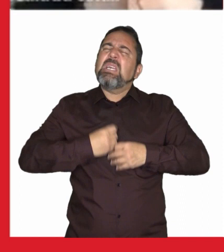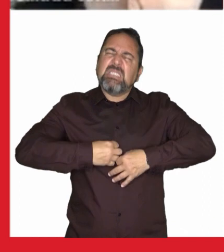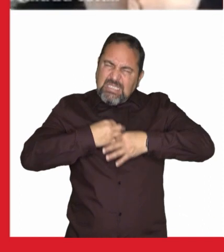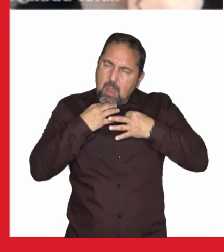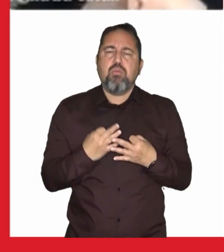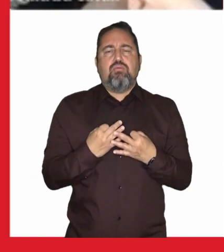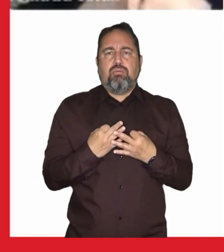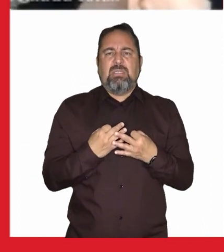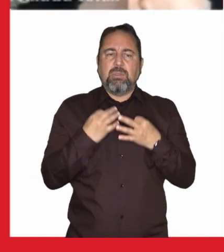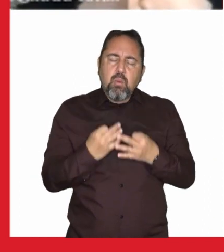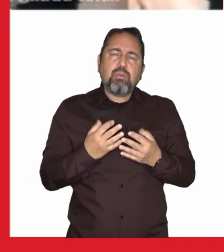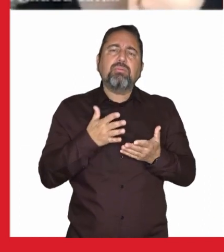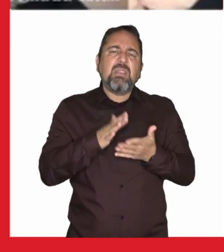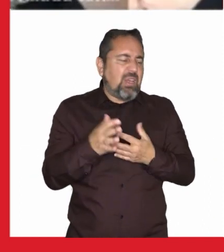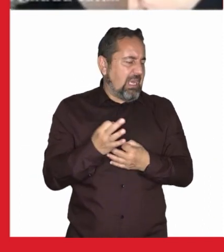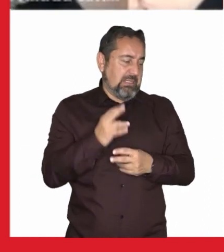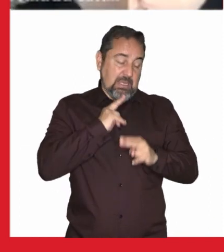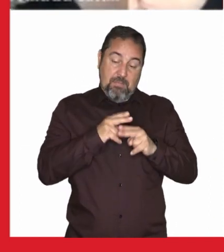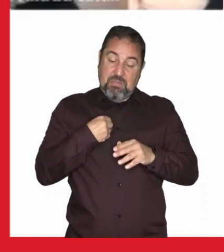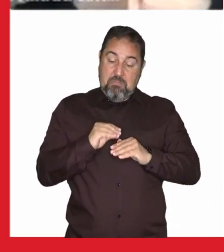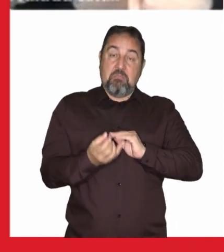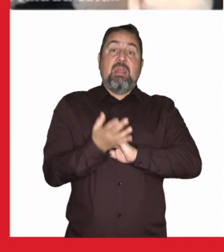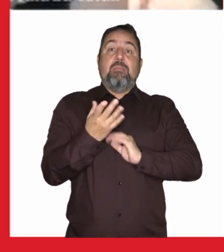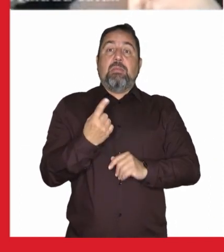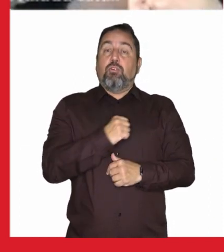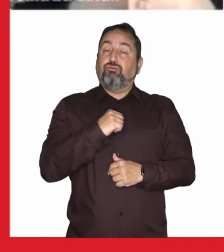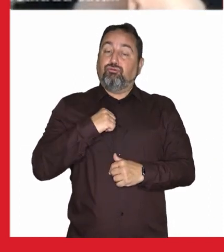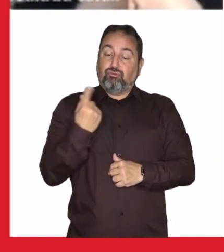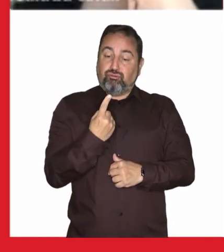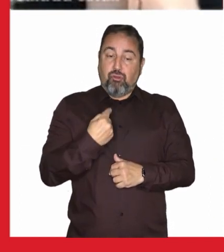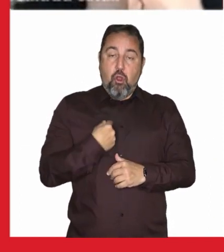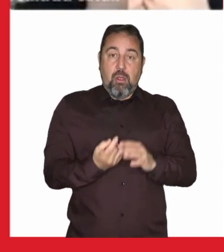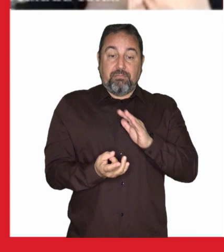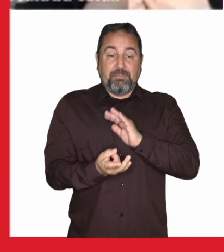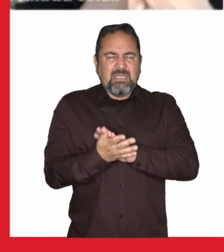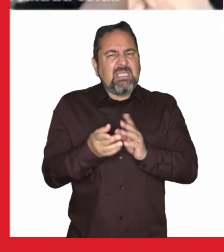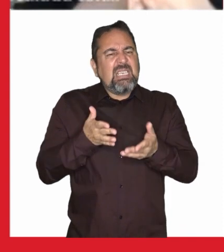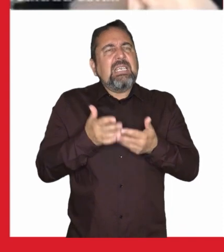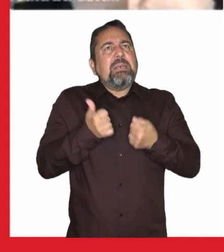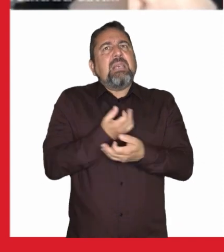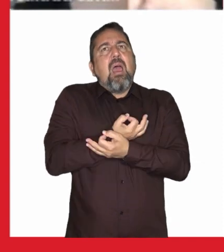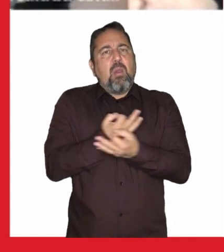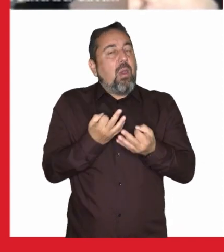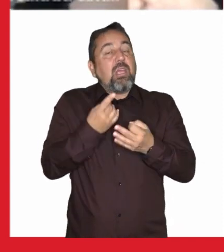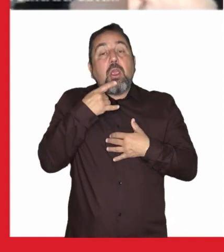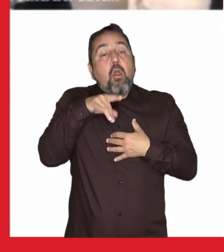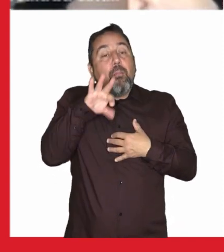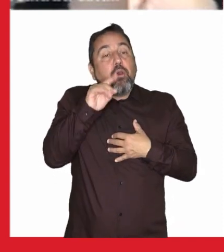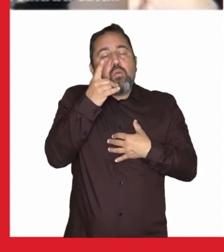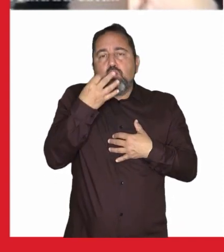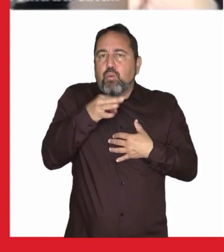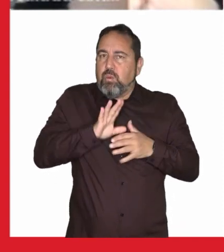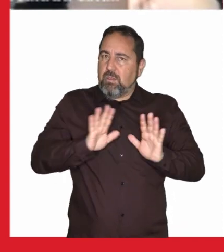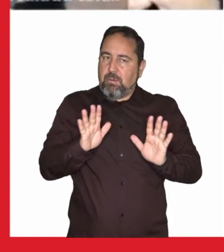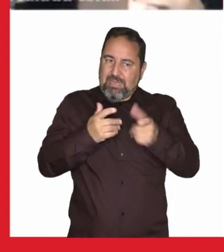Entonces, hay que estar muy seguros de que el emprendimiento solitario, emprender una persona sola, es lo más adecuado y la